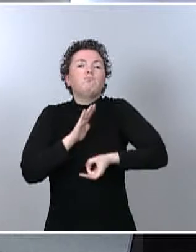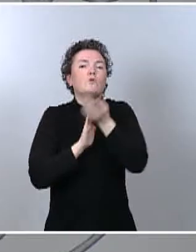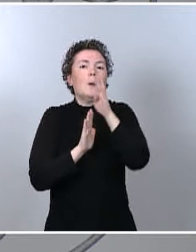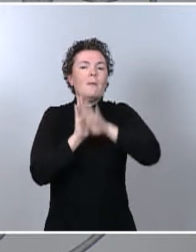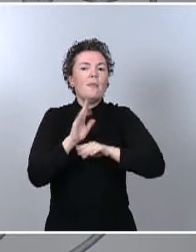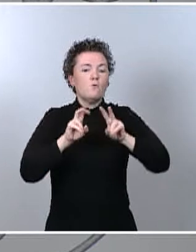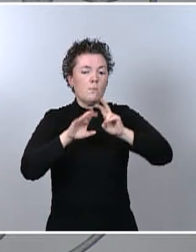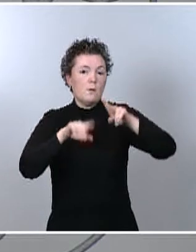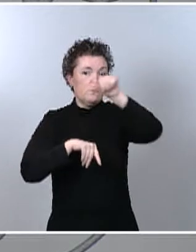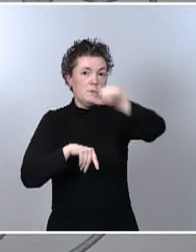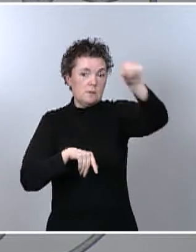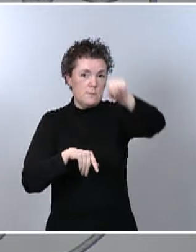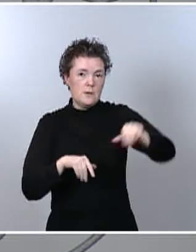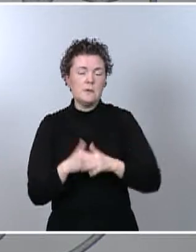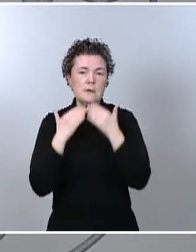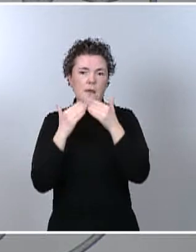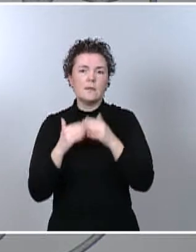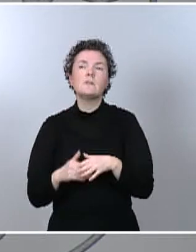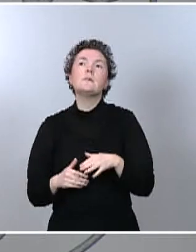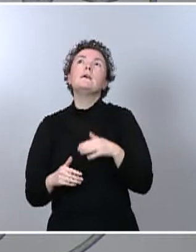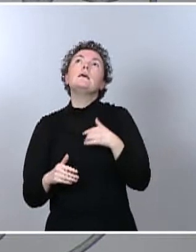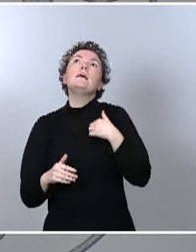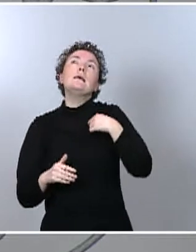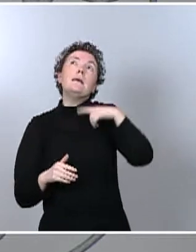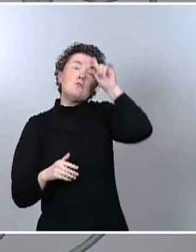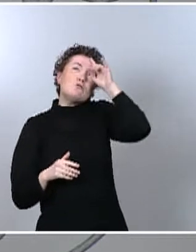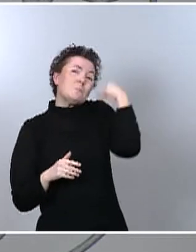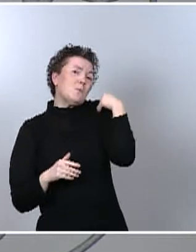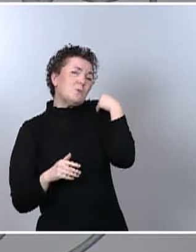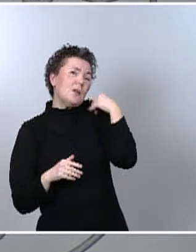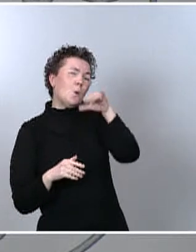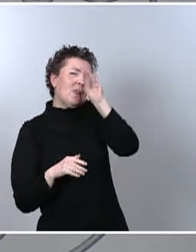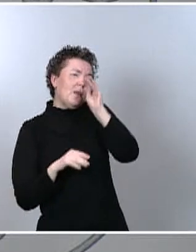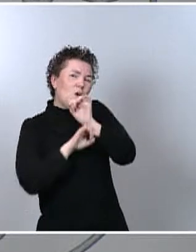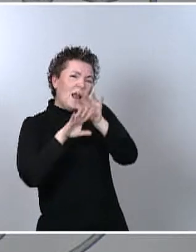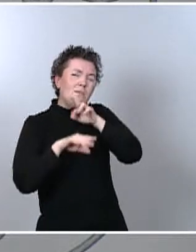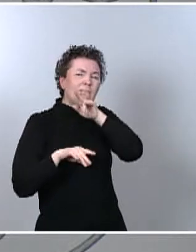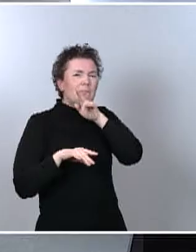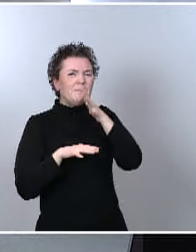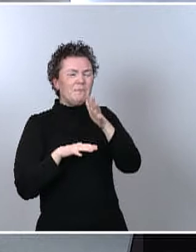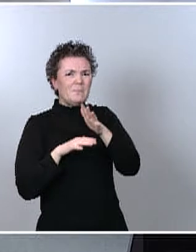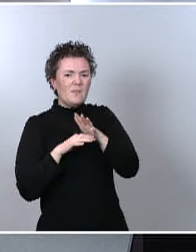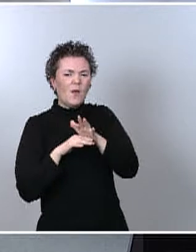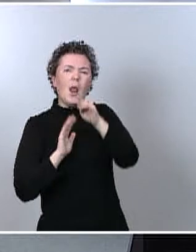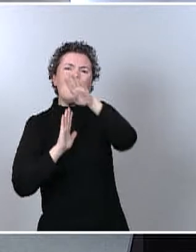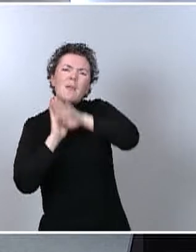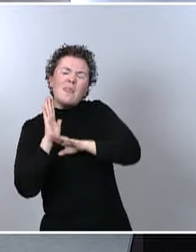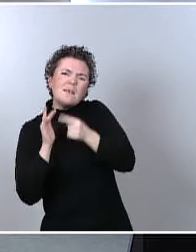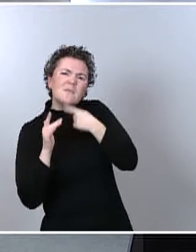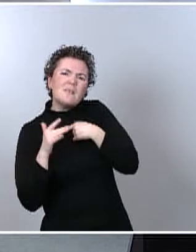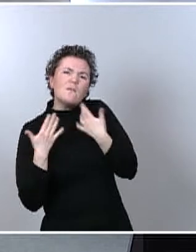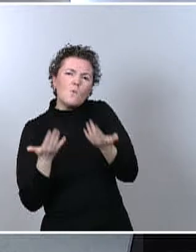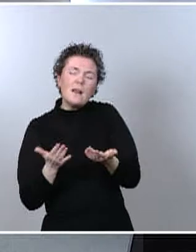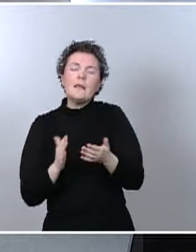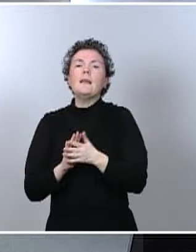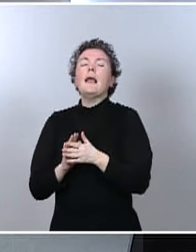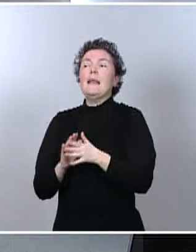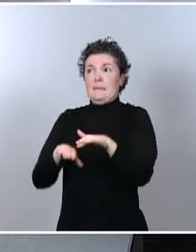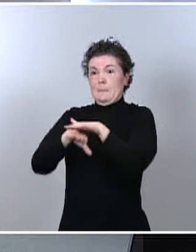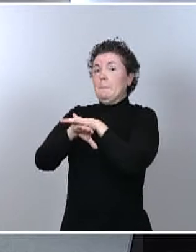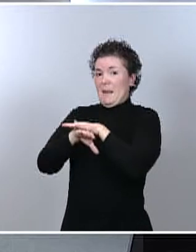puertas. No sé qué tipo de estrategia se va a seguir, si, como usted ha comentado ahora, se va a seguir insistiendo en estas medidas o se